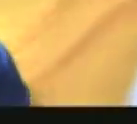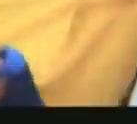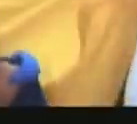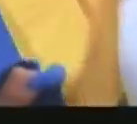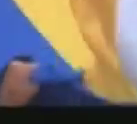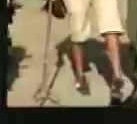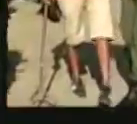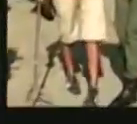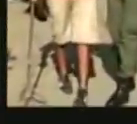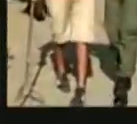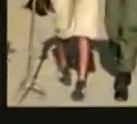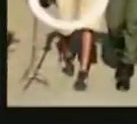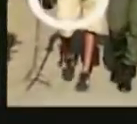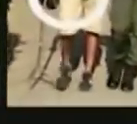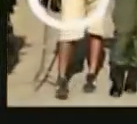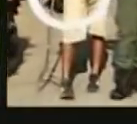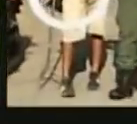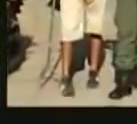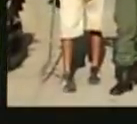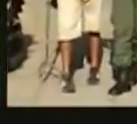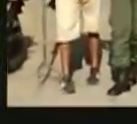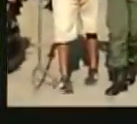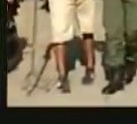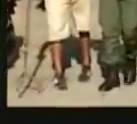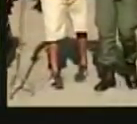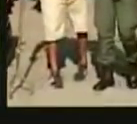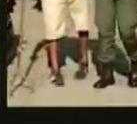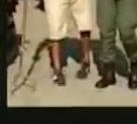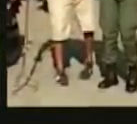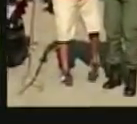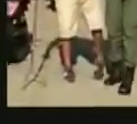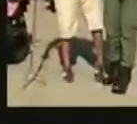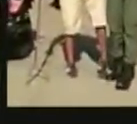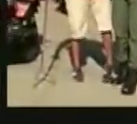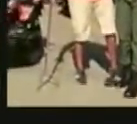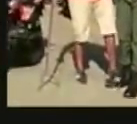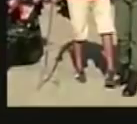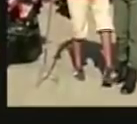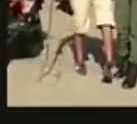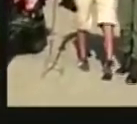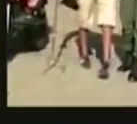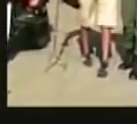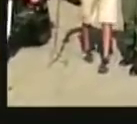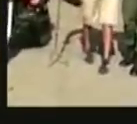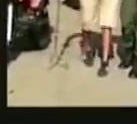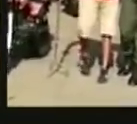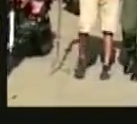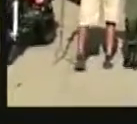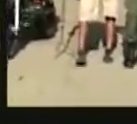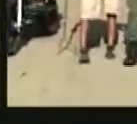Venezuela heroica, gloria al bravo pueblo. Venezuela heroica.